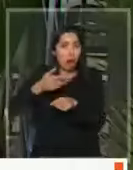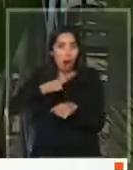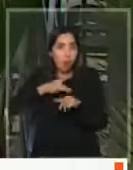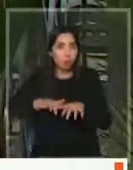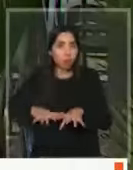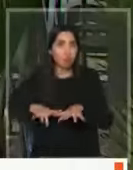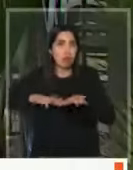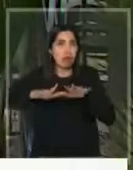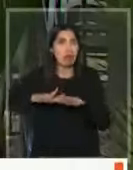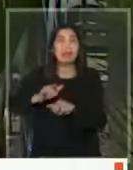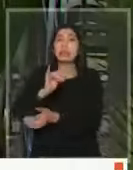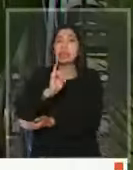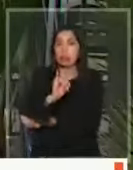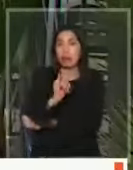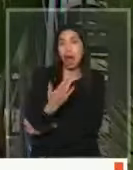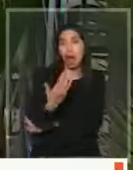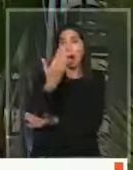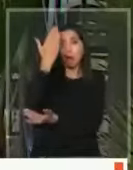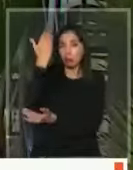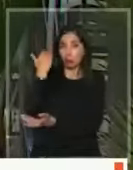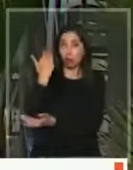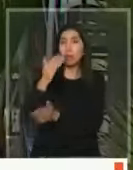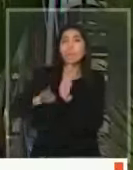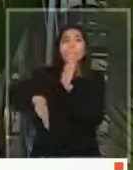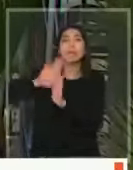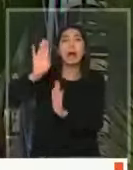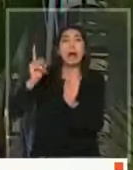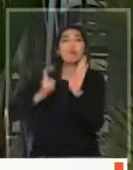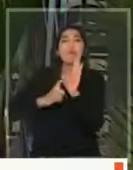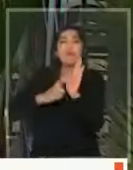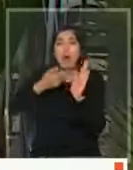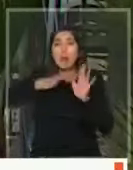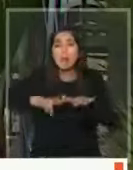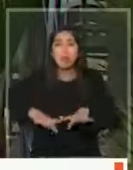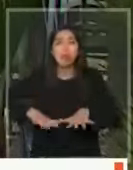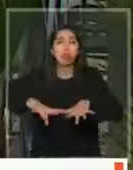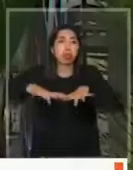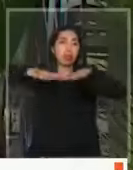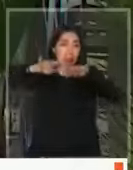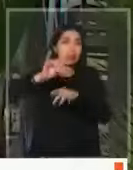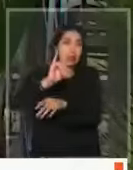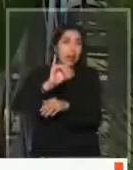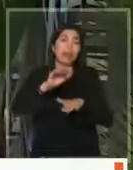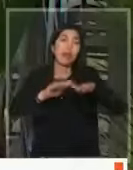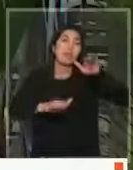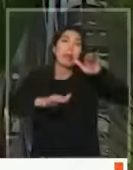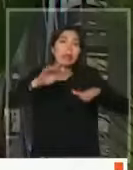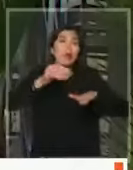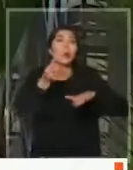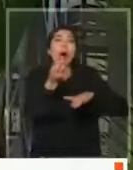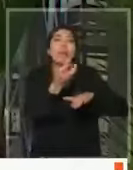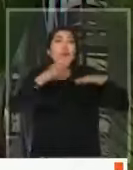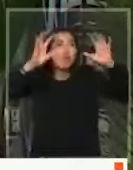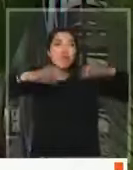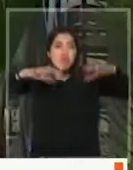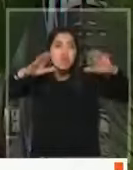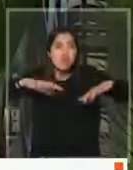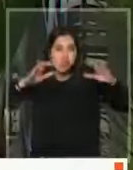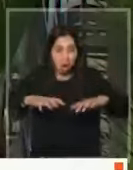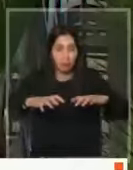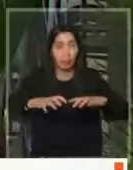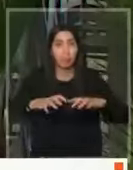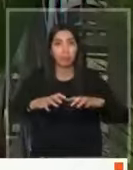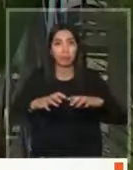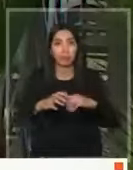se inundaba, que tenía periodos de mayor inundación y periodos de menor, dependiendo las precipitaciones que se registraran ya en la colonia. Un